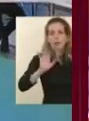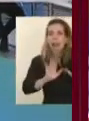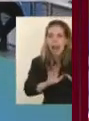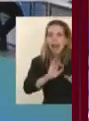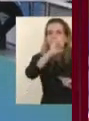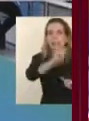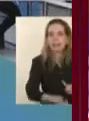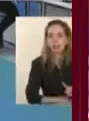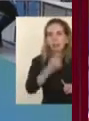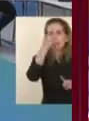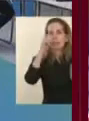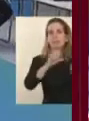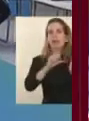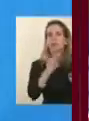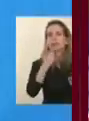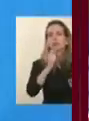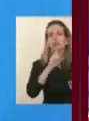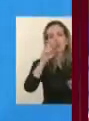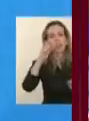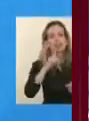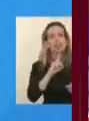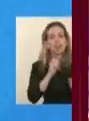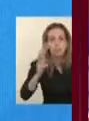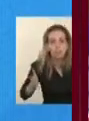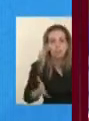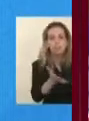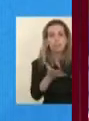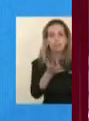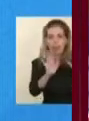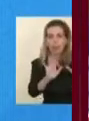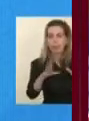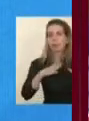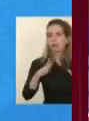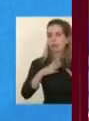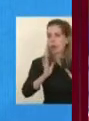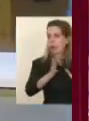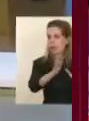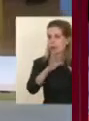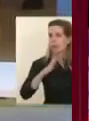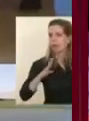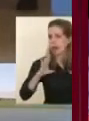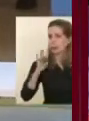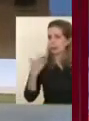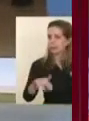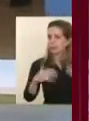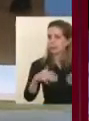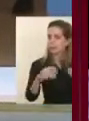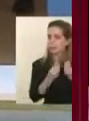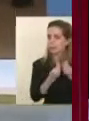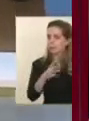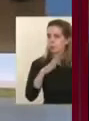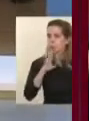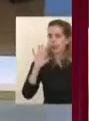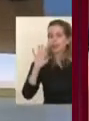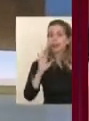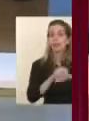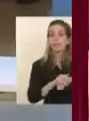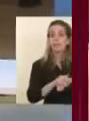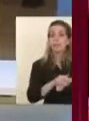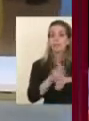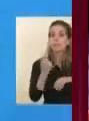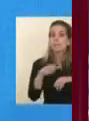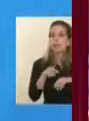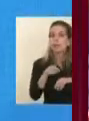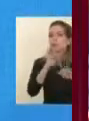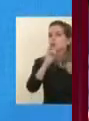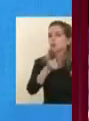presidente de la cámara de diputados y ver el tablero de control la gente no sabe hay un tablero donde nosotros cuando nos